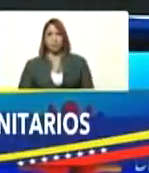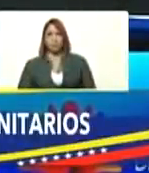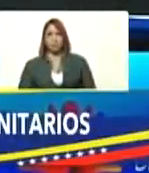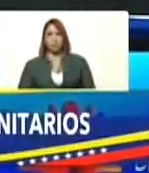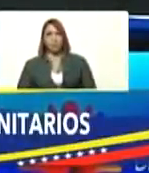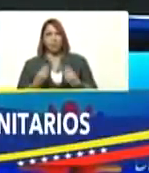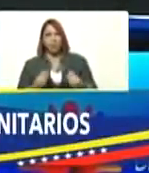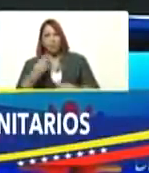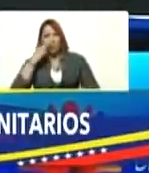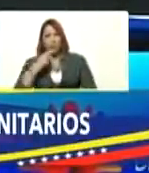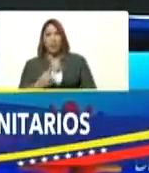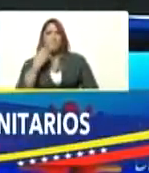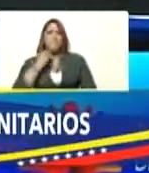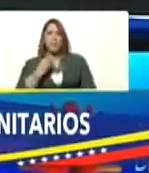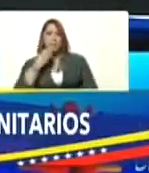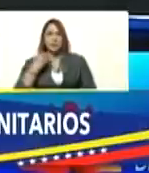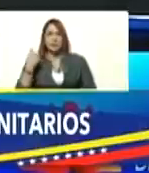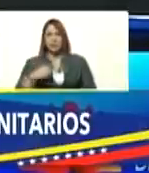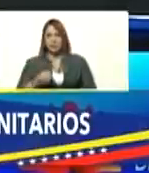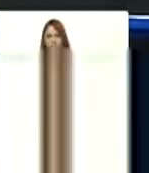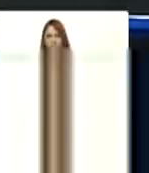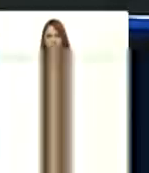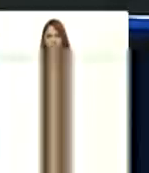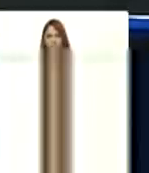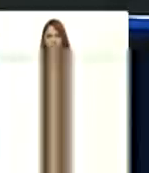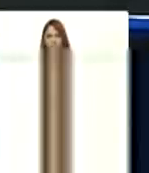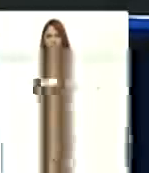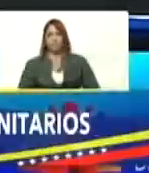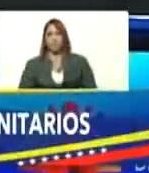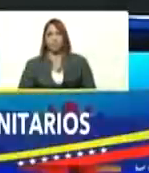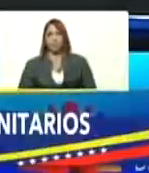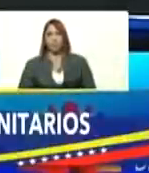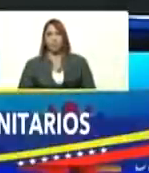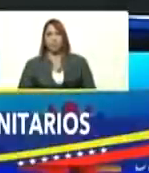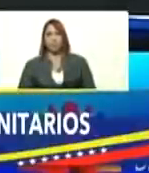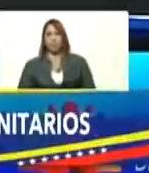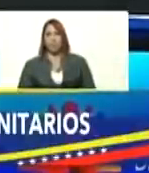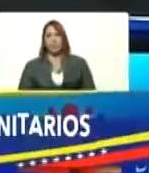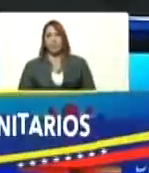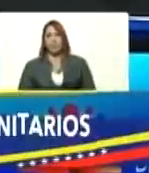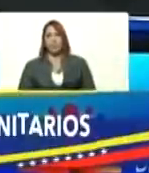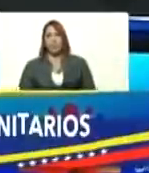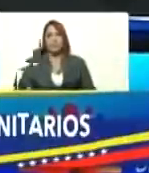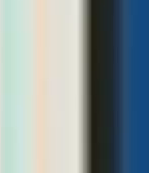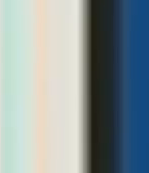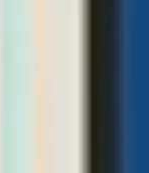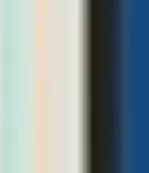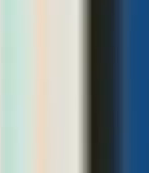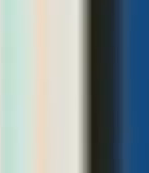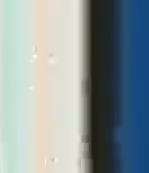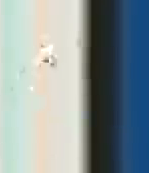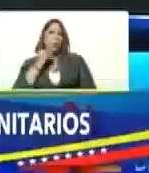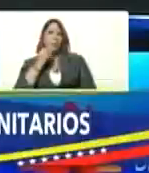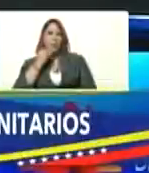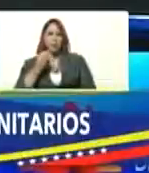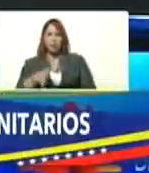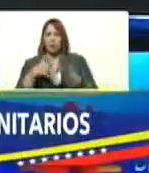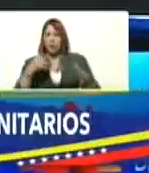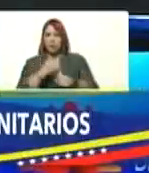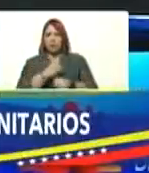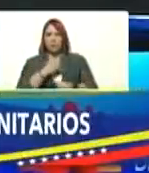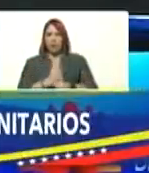¿Cómo ves la experiencia que están teniendo ustedes en Caracas? Una apreciación desde tu experiencia como